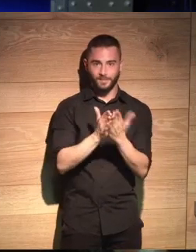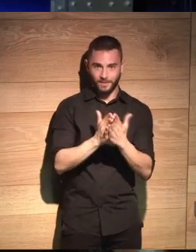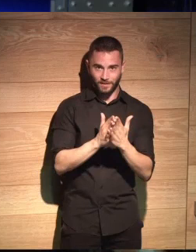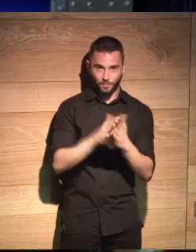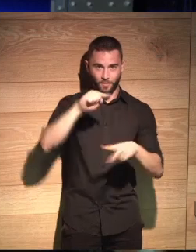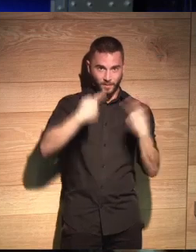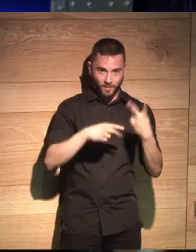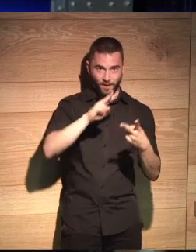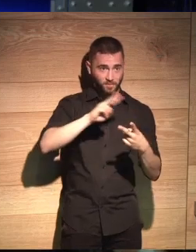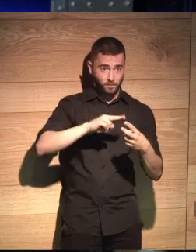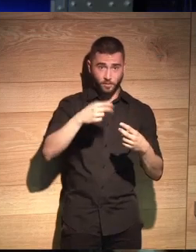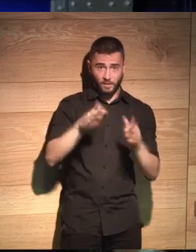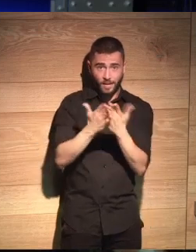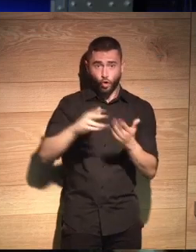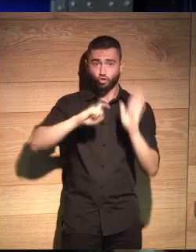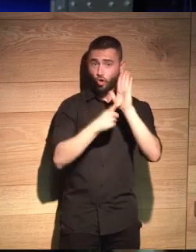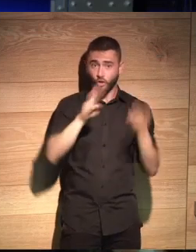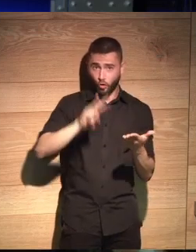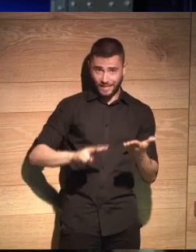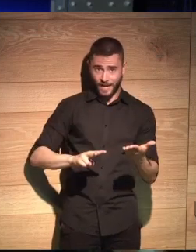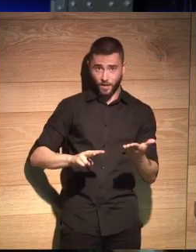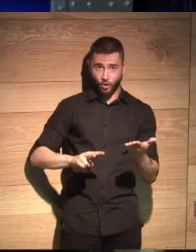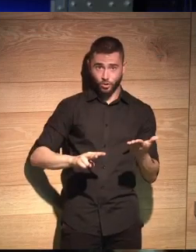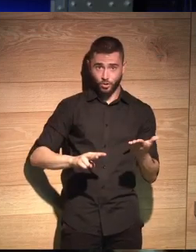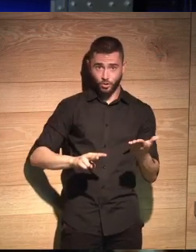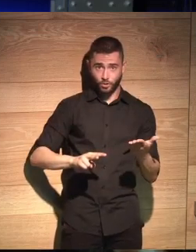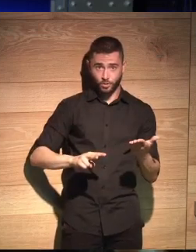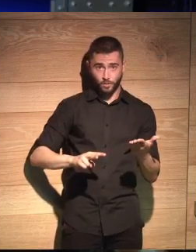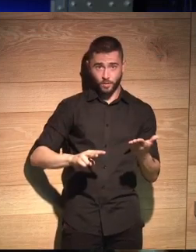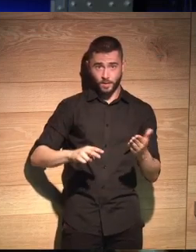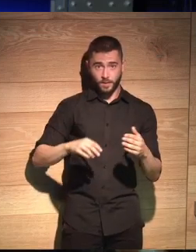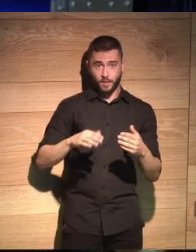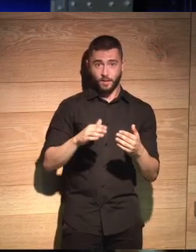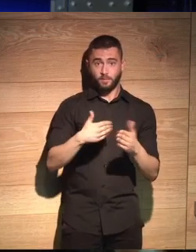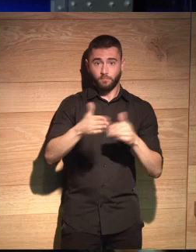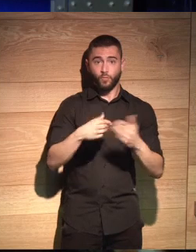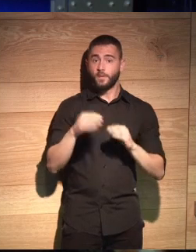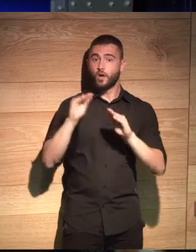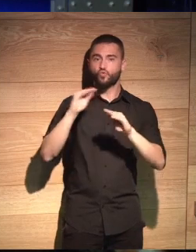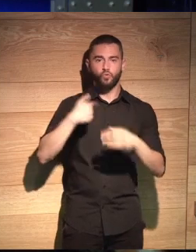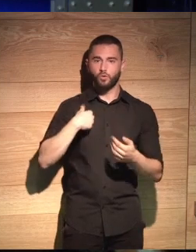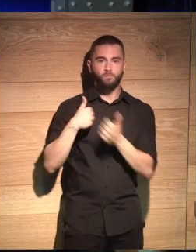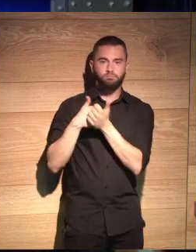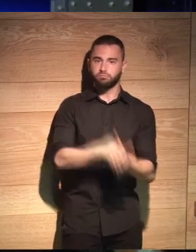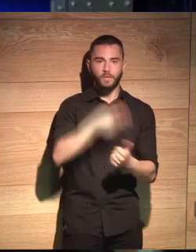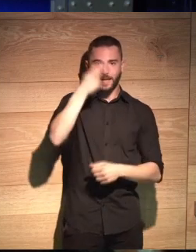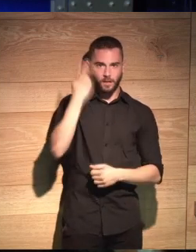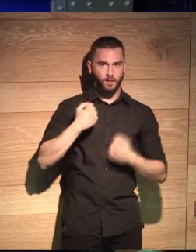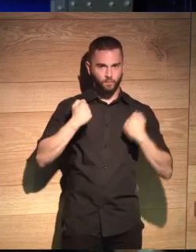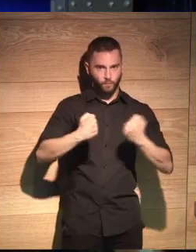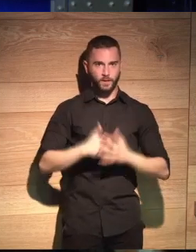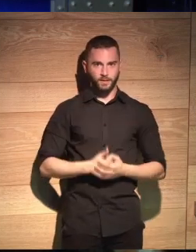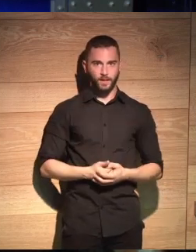segundo, todos los he leído. Y he seguido toda su obra con un interés enorme.